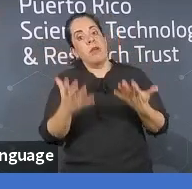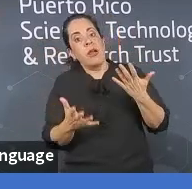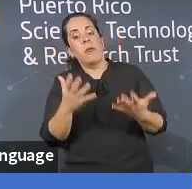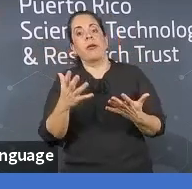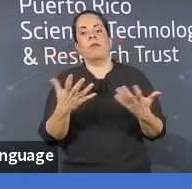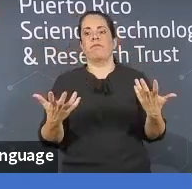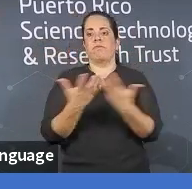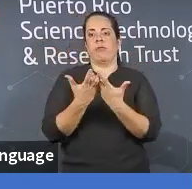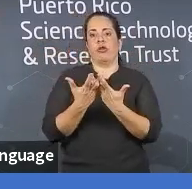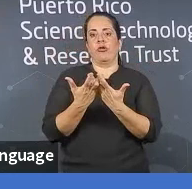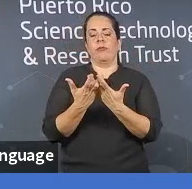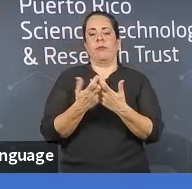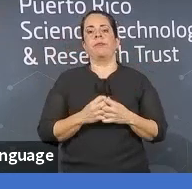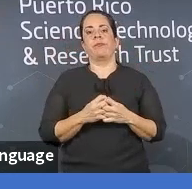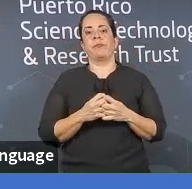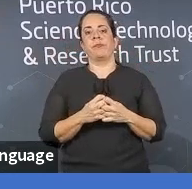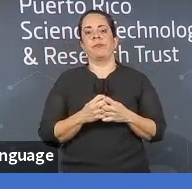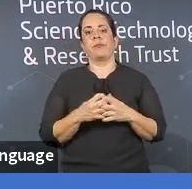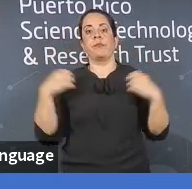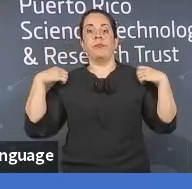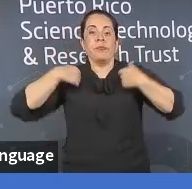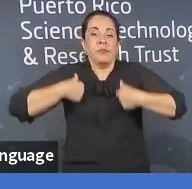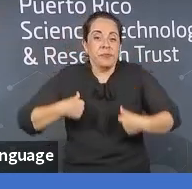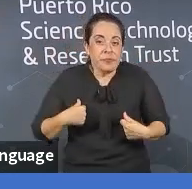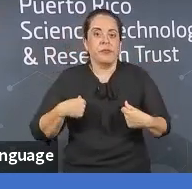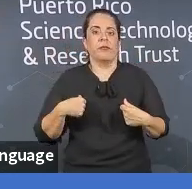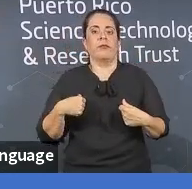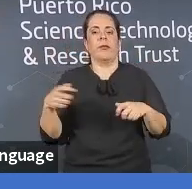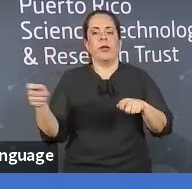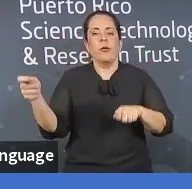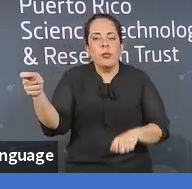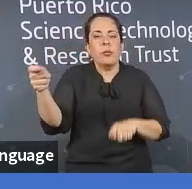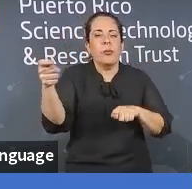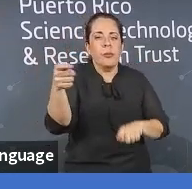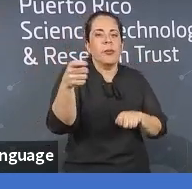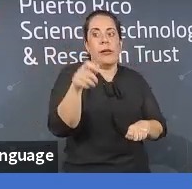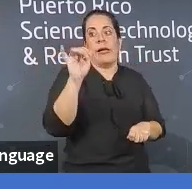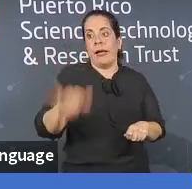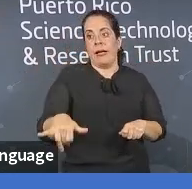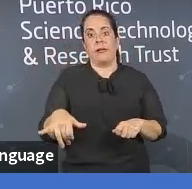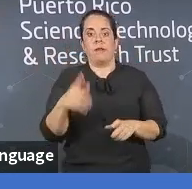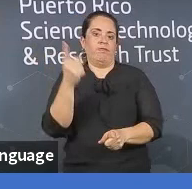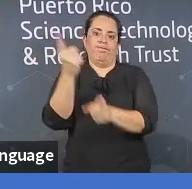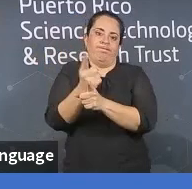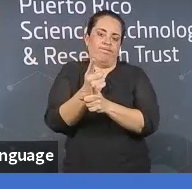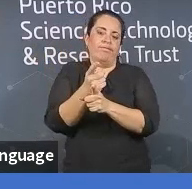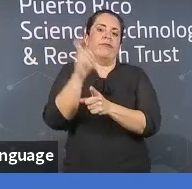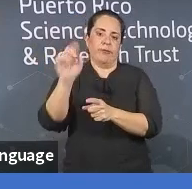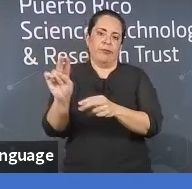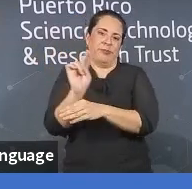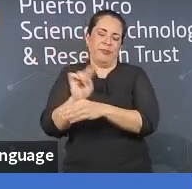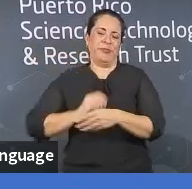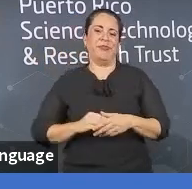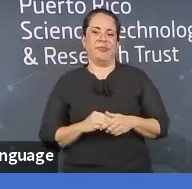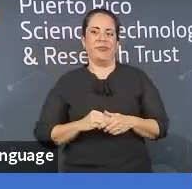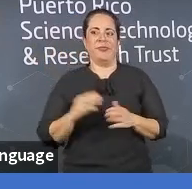un larvicida y tenemos una motomochila, pues esa es la condición correcta que se debe utilizar. Y